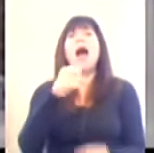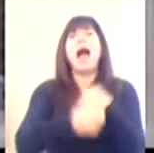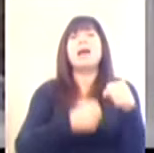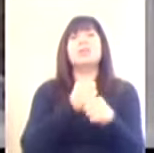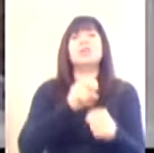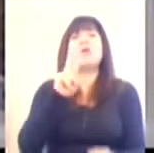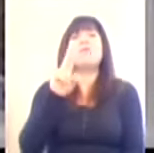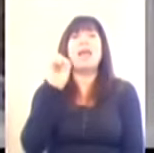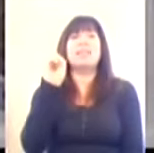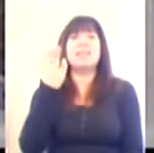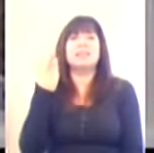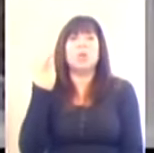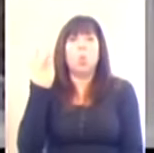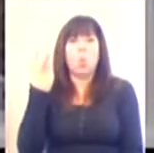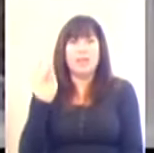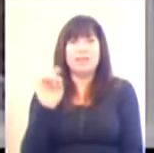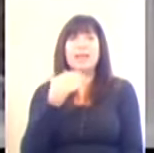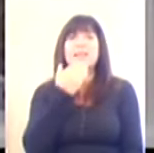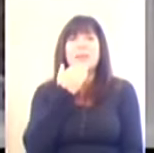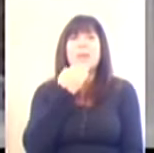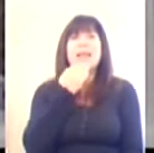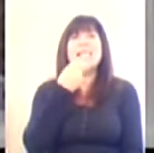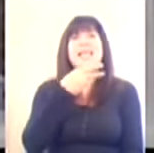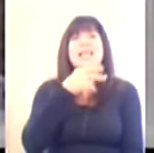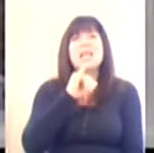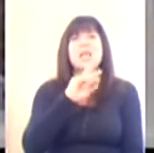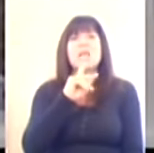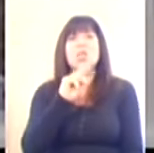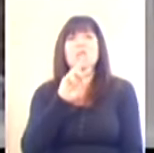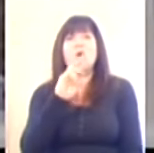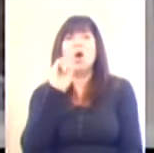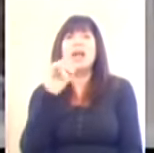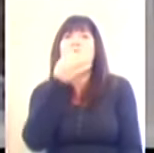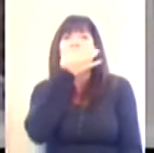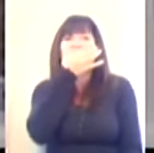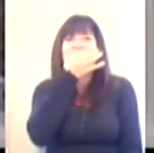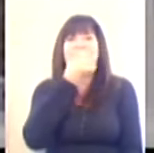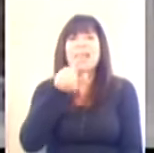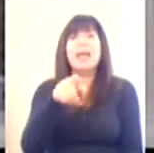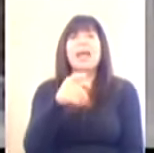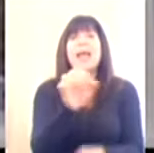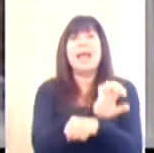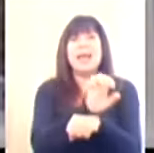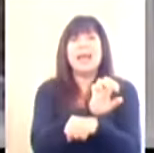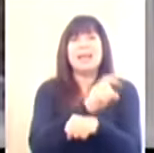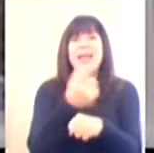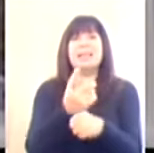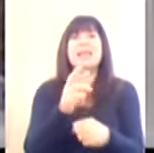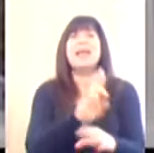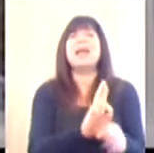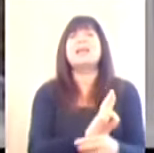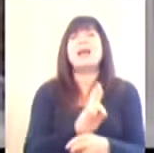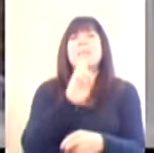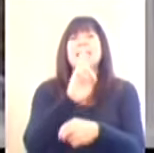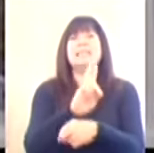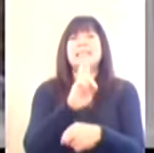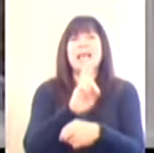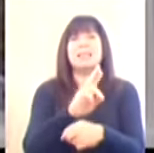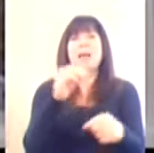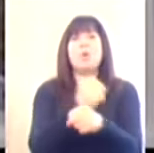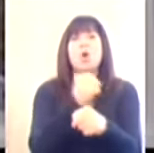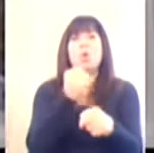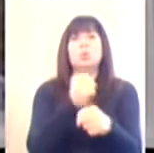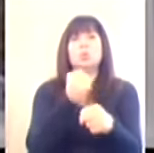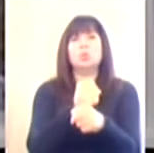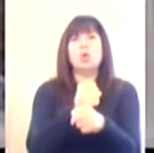Segundo, la estrategia nacional de hidrógeno verde, fuente energética que representa aproximadamente el 10% de la reducción de emisiones que nuestro...